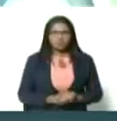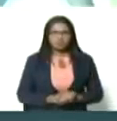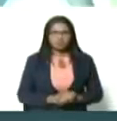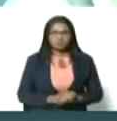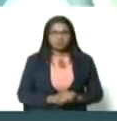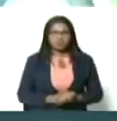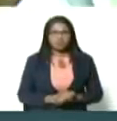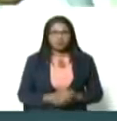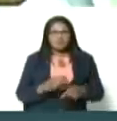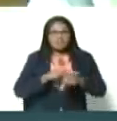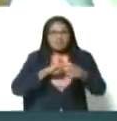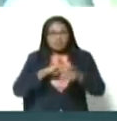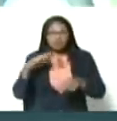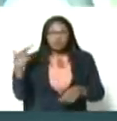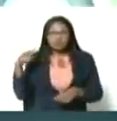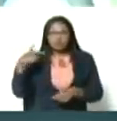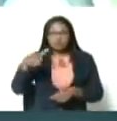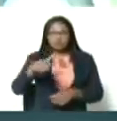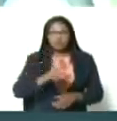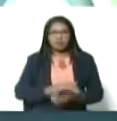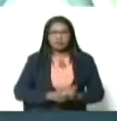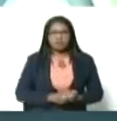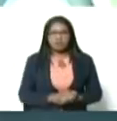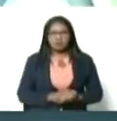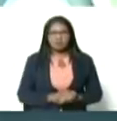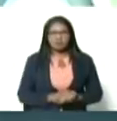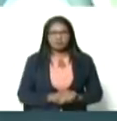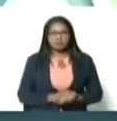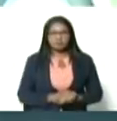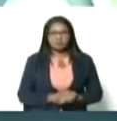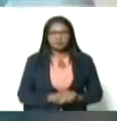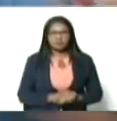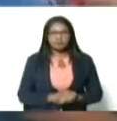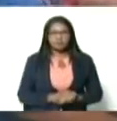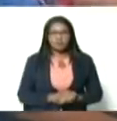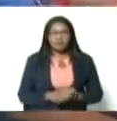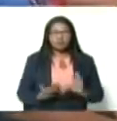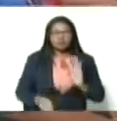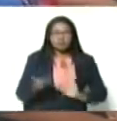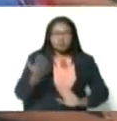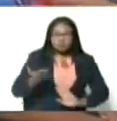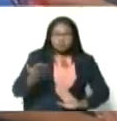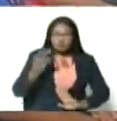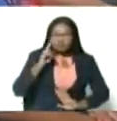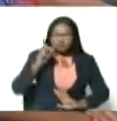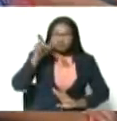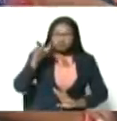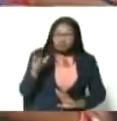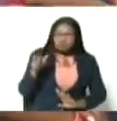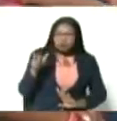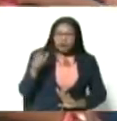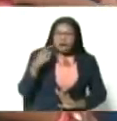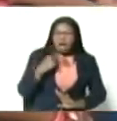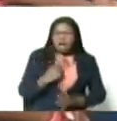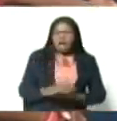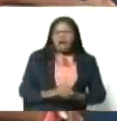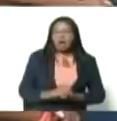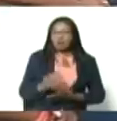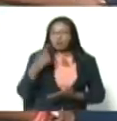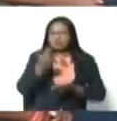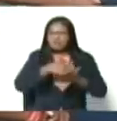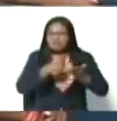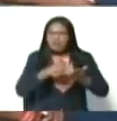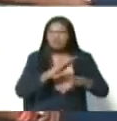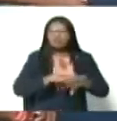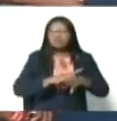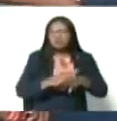Hipólito, ¿qué más? Vamos aquí conversadito entre tú y yo. Sí, bueno, es importante eso que está usted firmando,